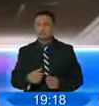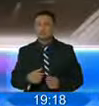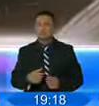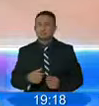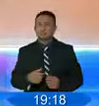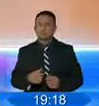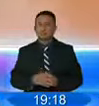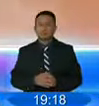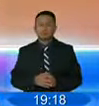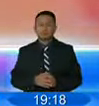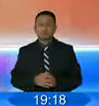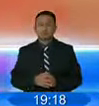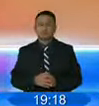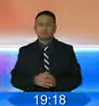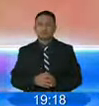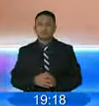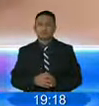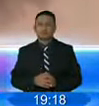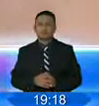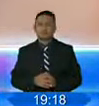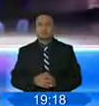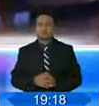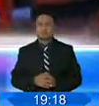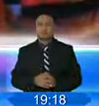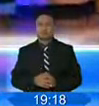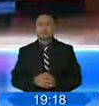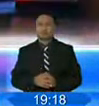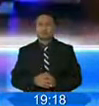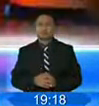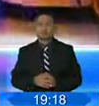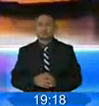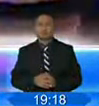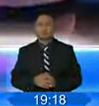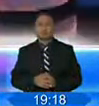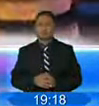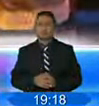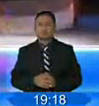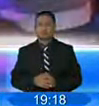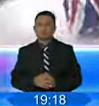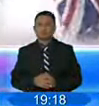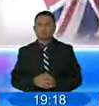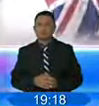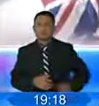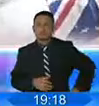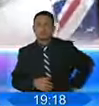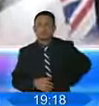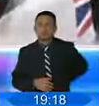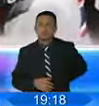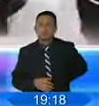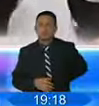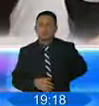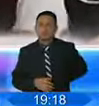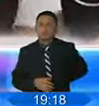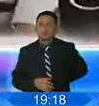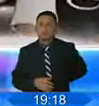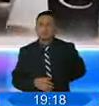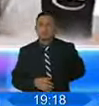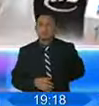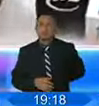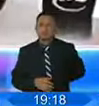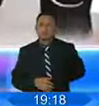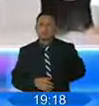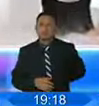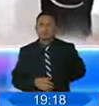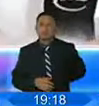mientras que el copiloto se quedó en el sitio para hacerse responsable de lo sucedido. Yo acepto el error en el que